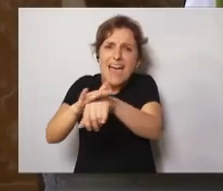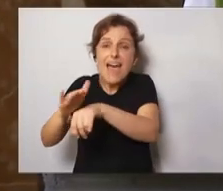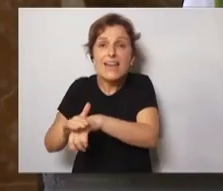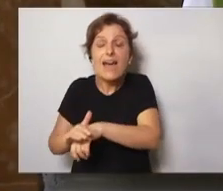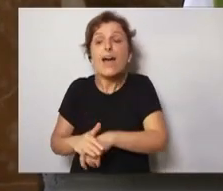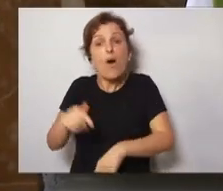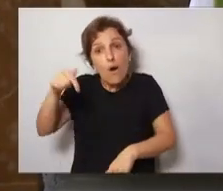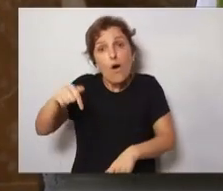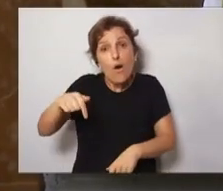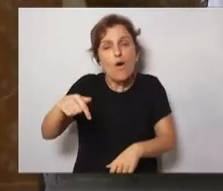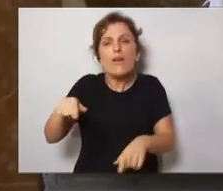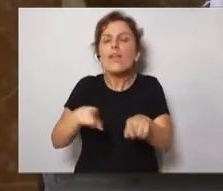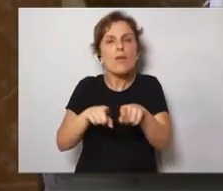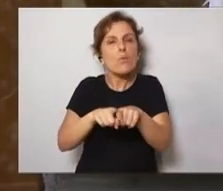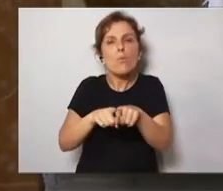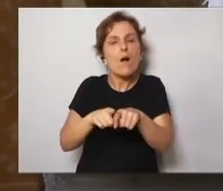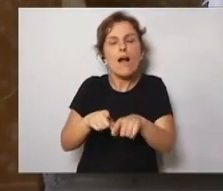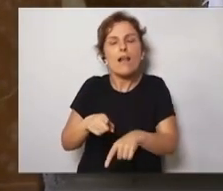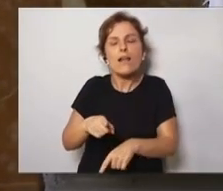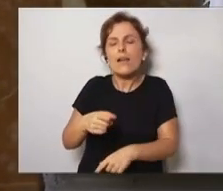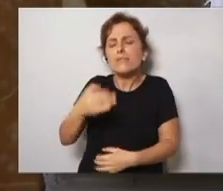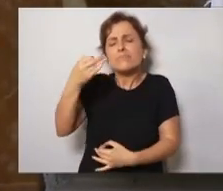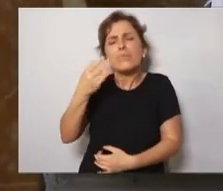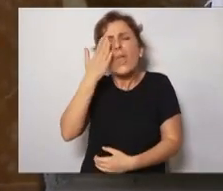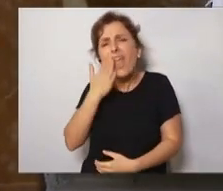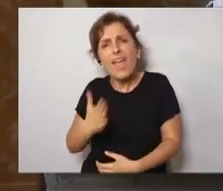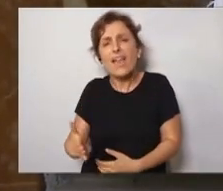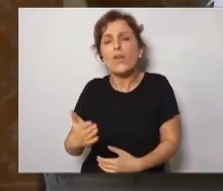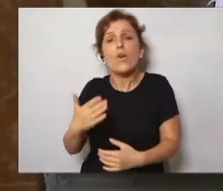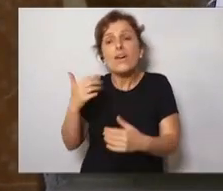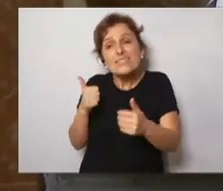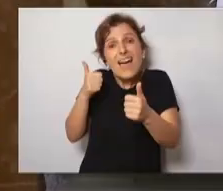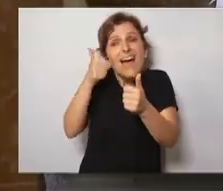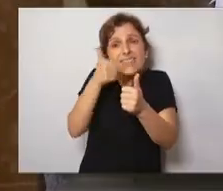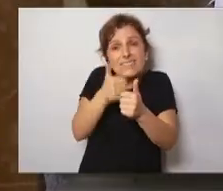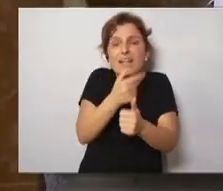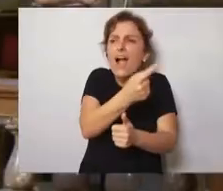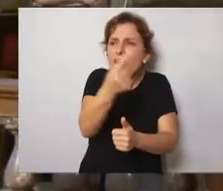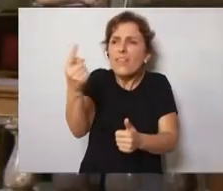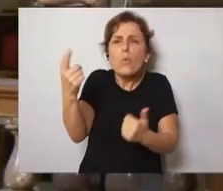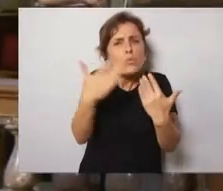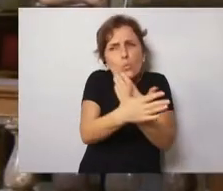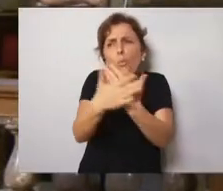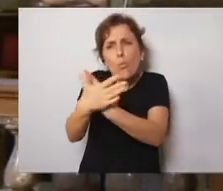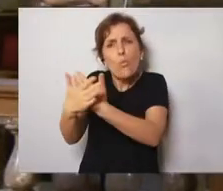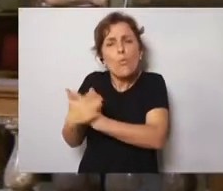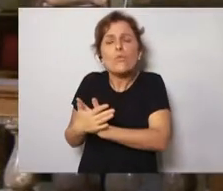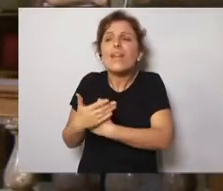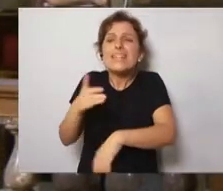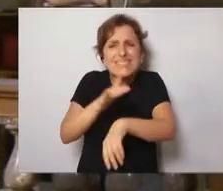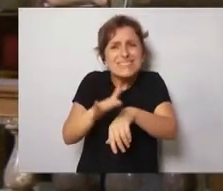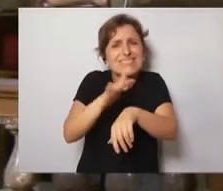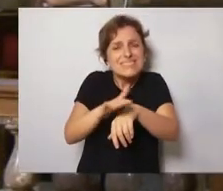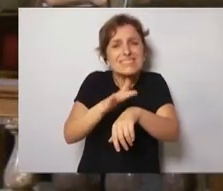espíritu y cura sus heridas con el aceite del consuelo y el vino de la esperanza por este don de tu gracia